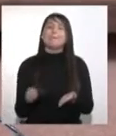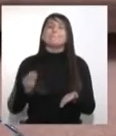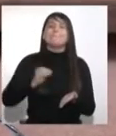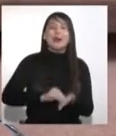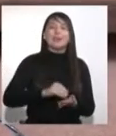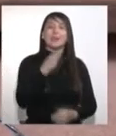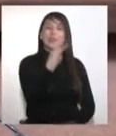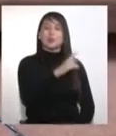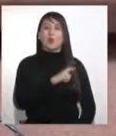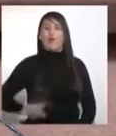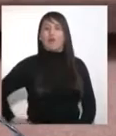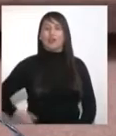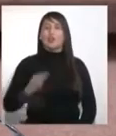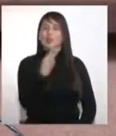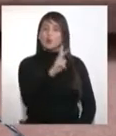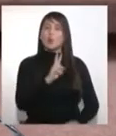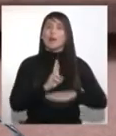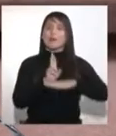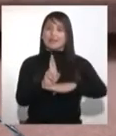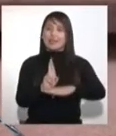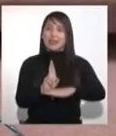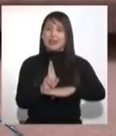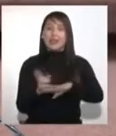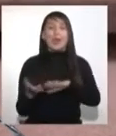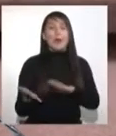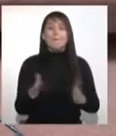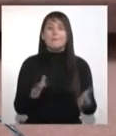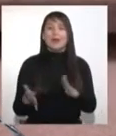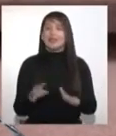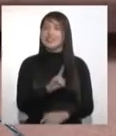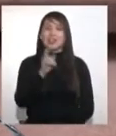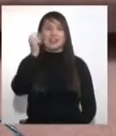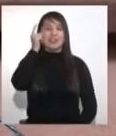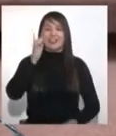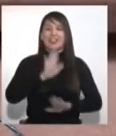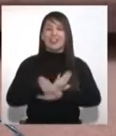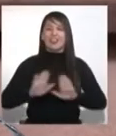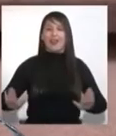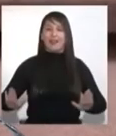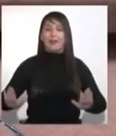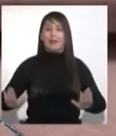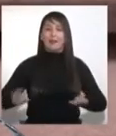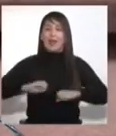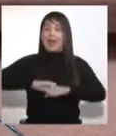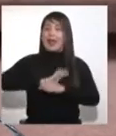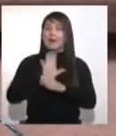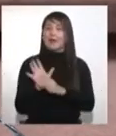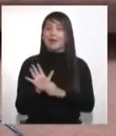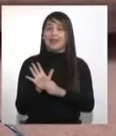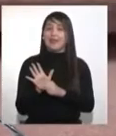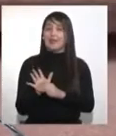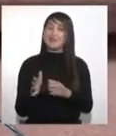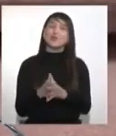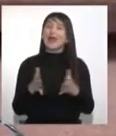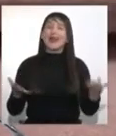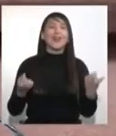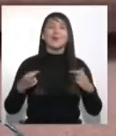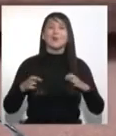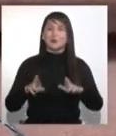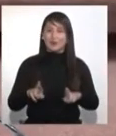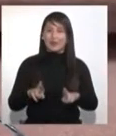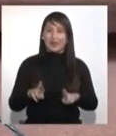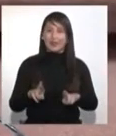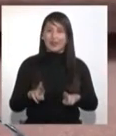sus representantes. Pareciera que no han entendido nada. La pandemia, presidenta, es una tremenda oportunidad.